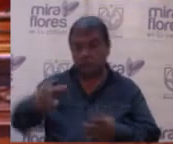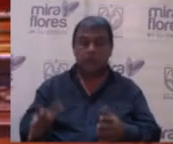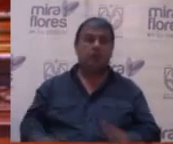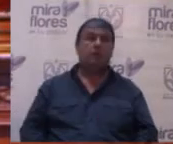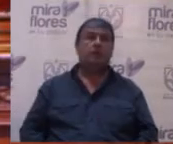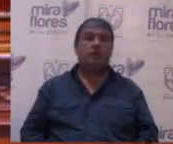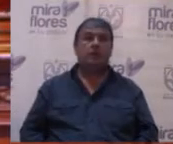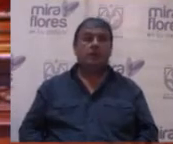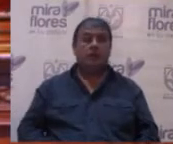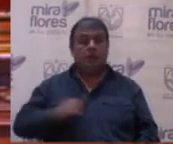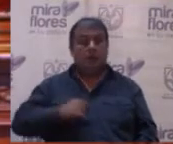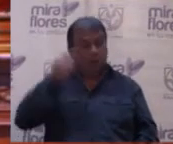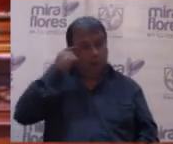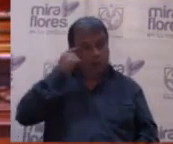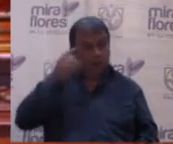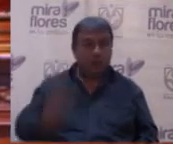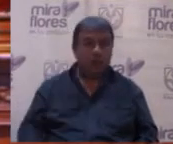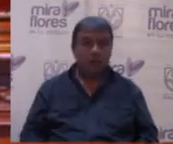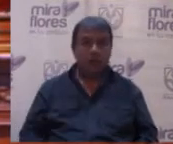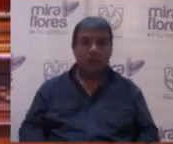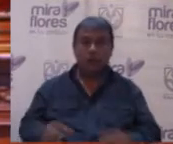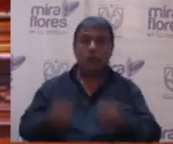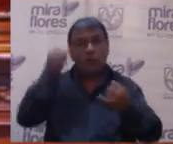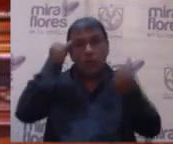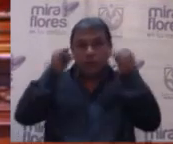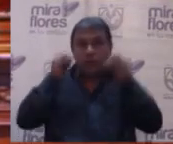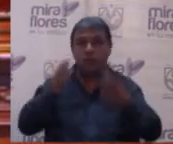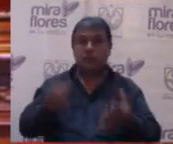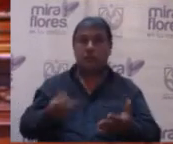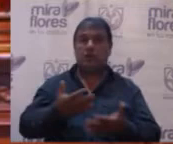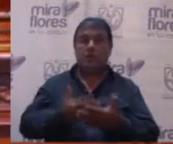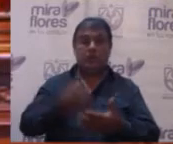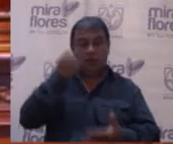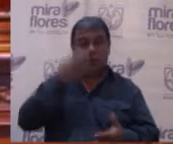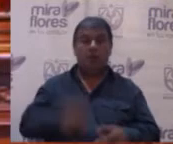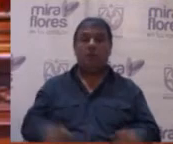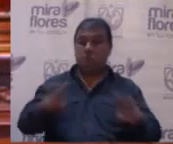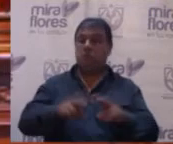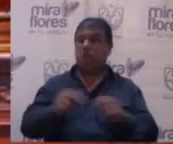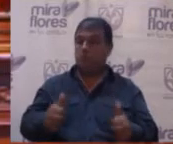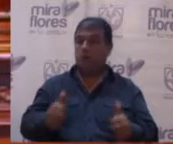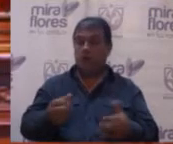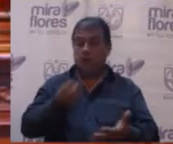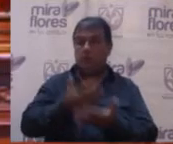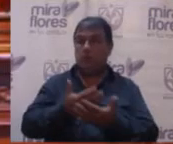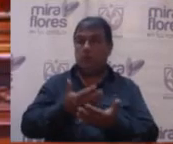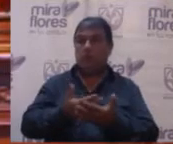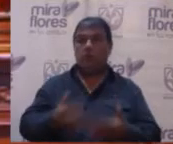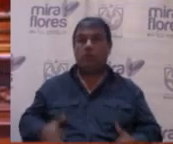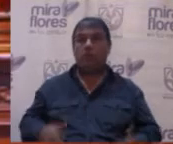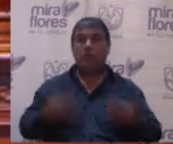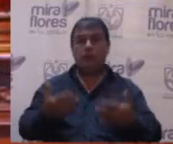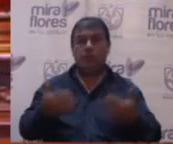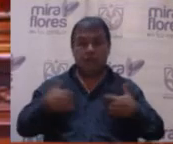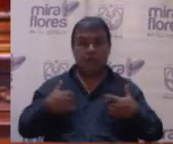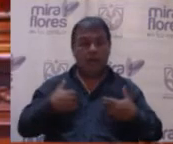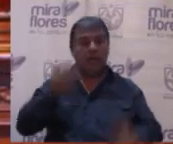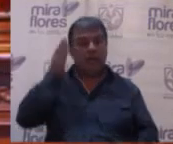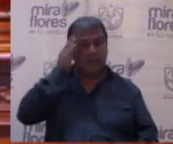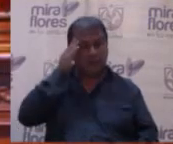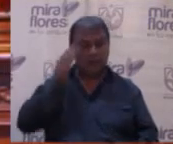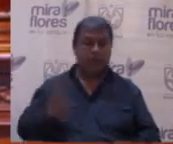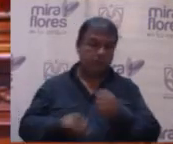Entonces, yo creo que como idea, es una idea absolutamente válida, buena, vamos a tenerla en